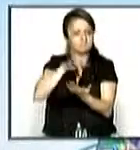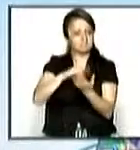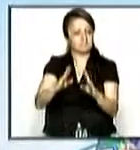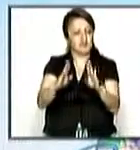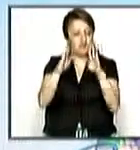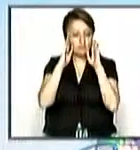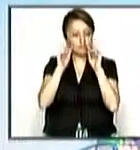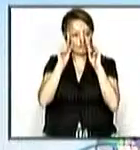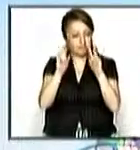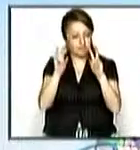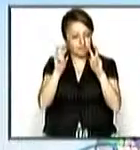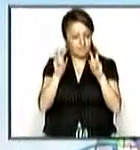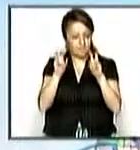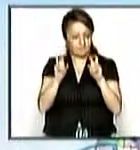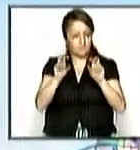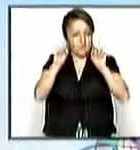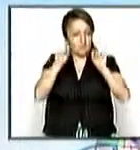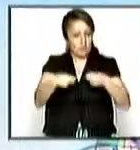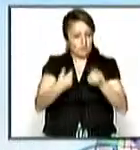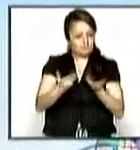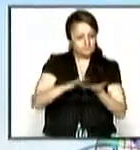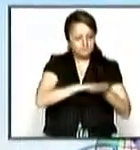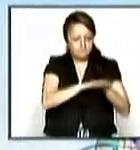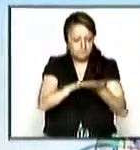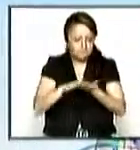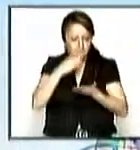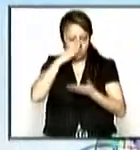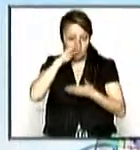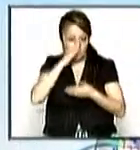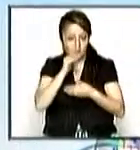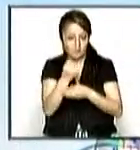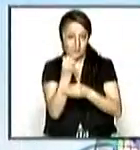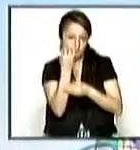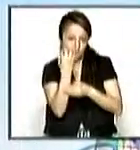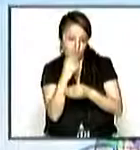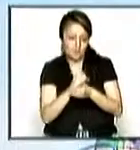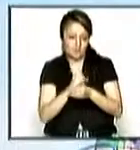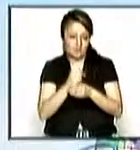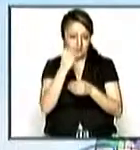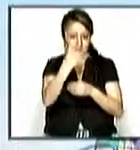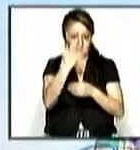tema. Pueden resolver sus inquietudes en el teléfono